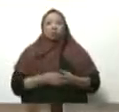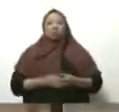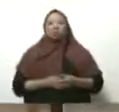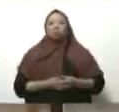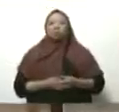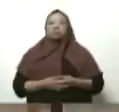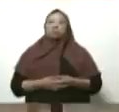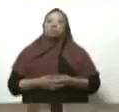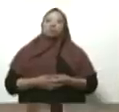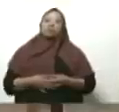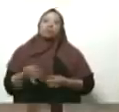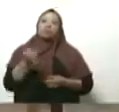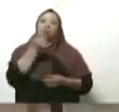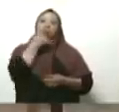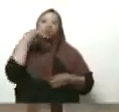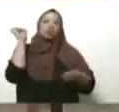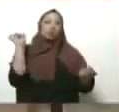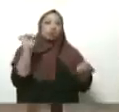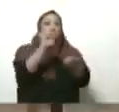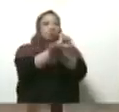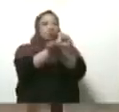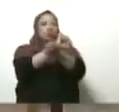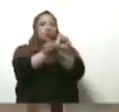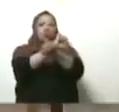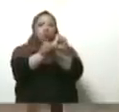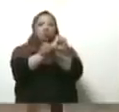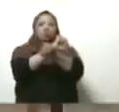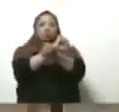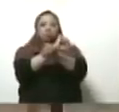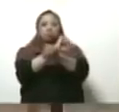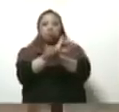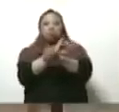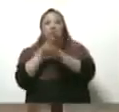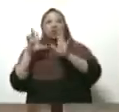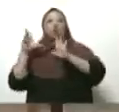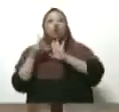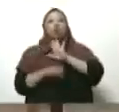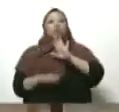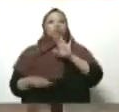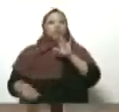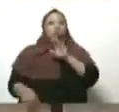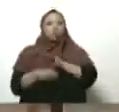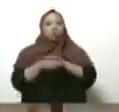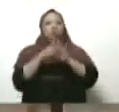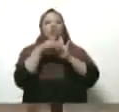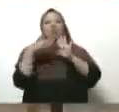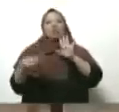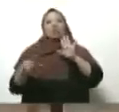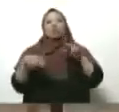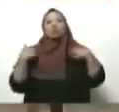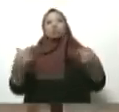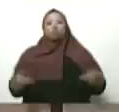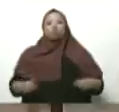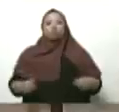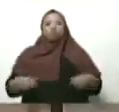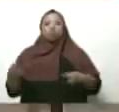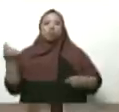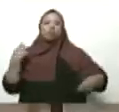hay errores que se pagan con cárcel todo este tipo de errores corrupción violación a derechos humanos tráfico